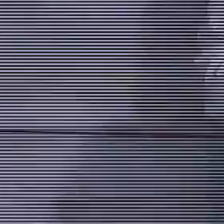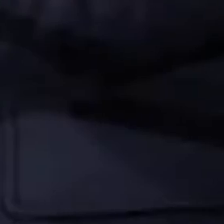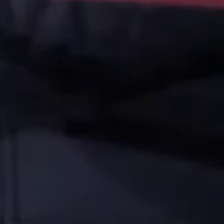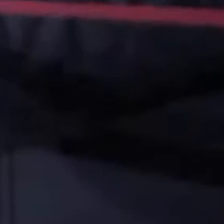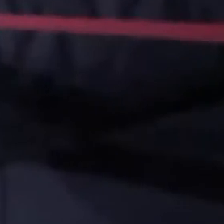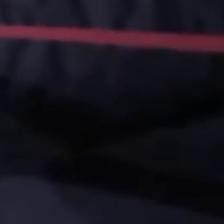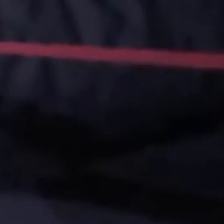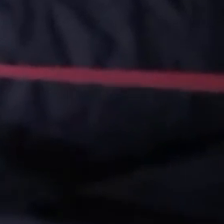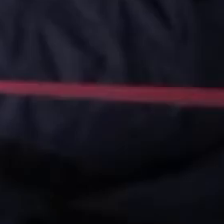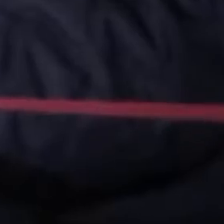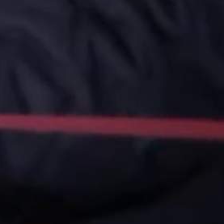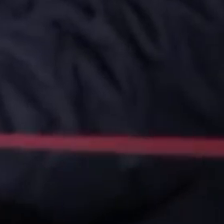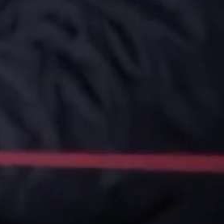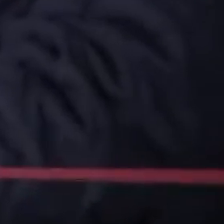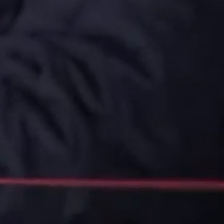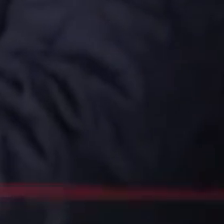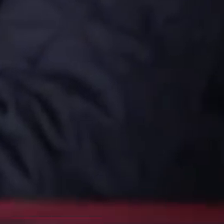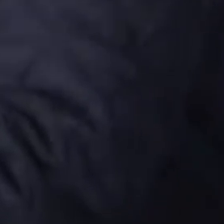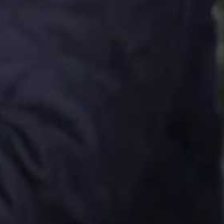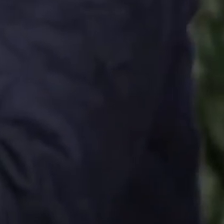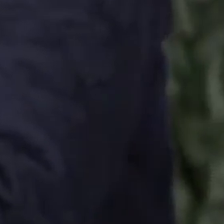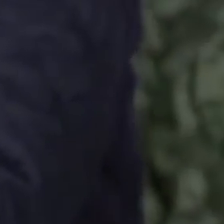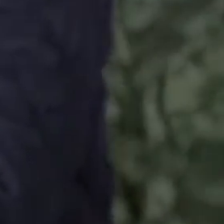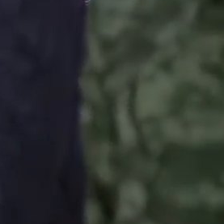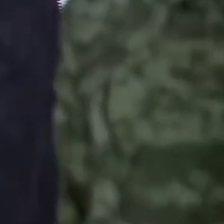dos, tres.